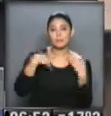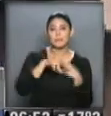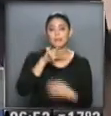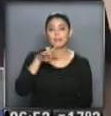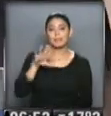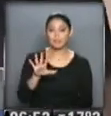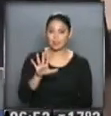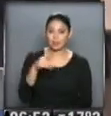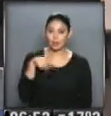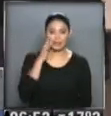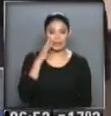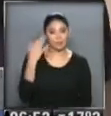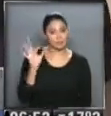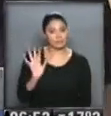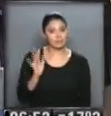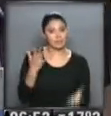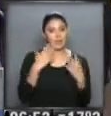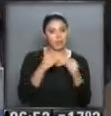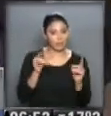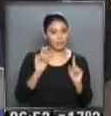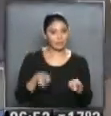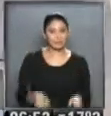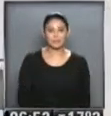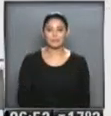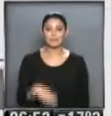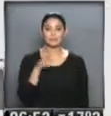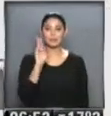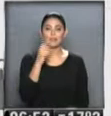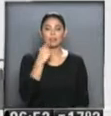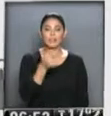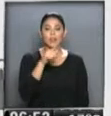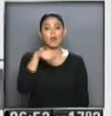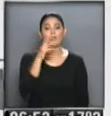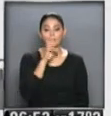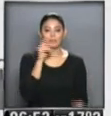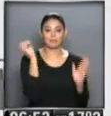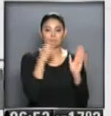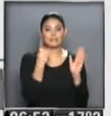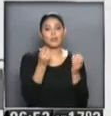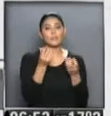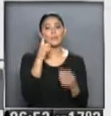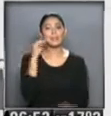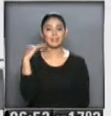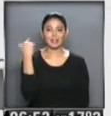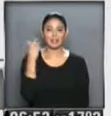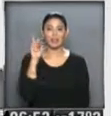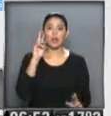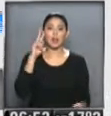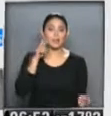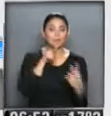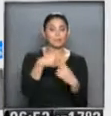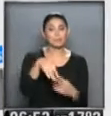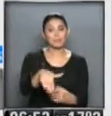máxima en la tarde se va a sentir con humedad también. También Franali Madrid. Hola, buen día, Nadia, ¿cómo estás? Espero verte